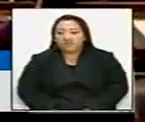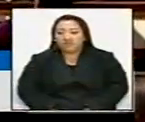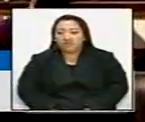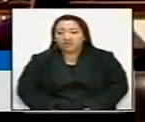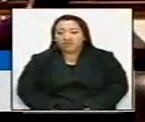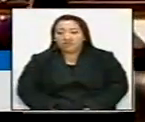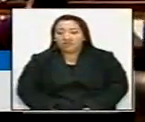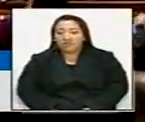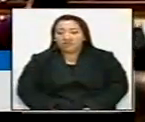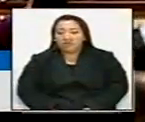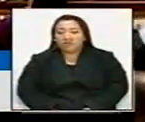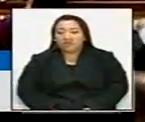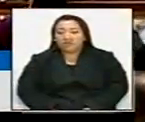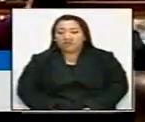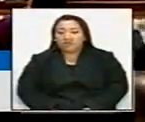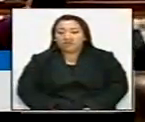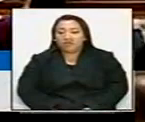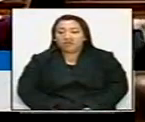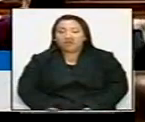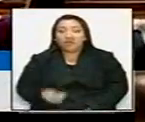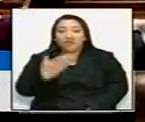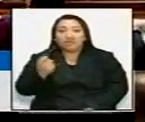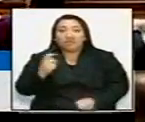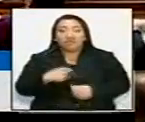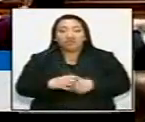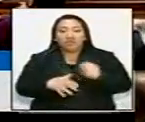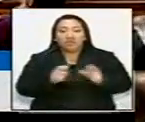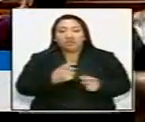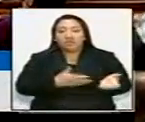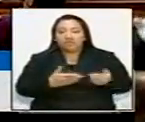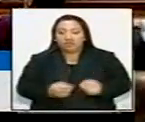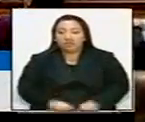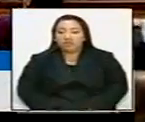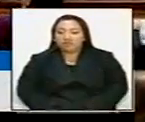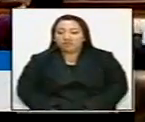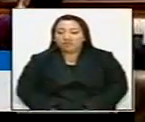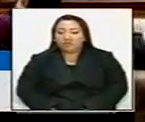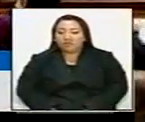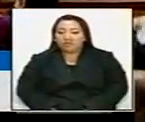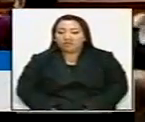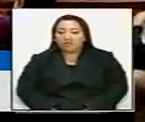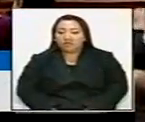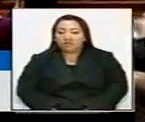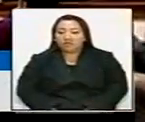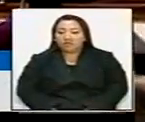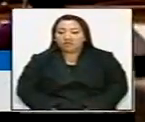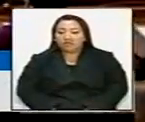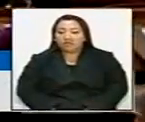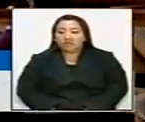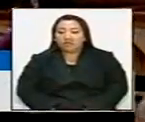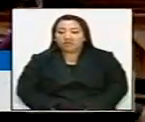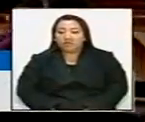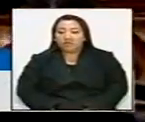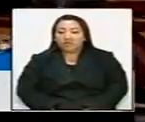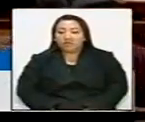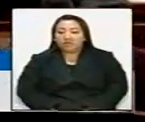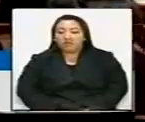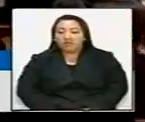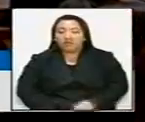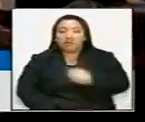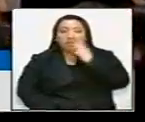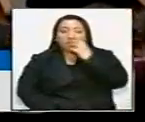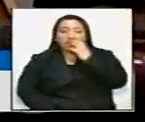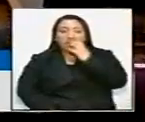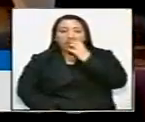Fernández. Agradecemos la participación de nuestros distinguidos invitados en la mesa de honor. Se les invita a la foto de estilo y también